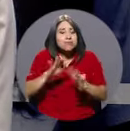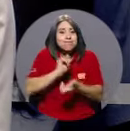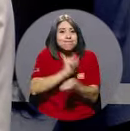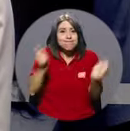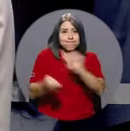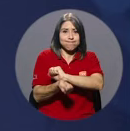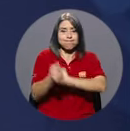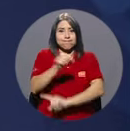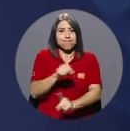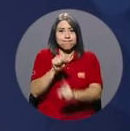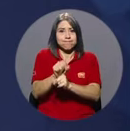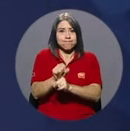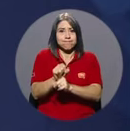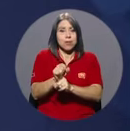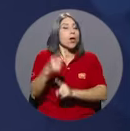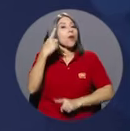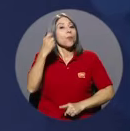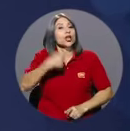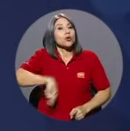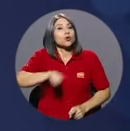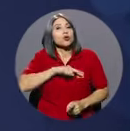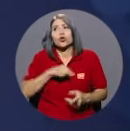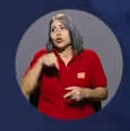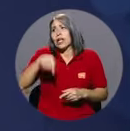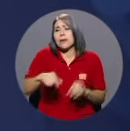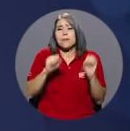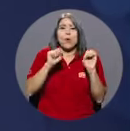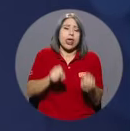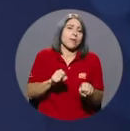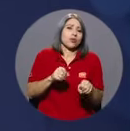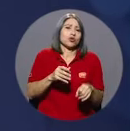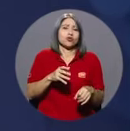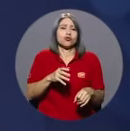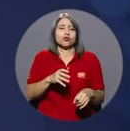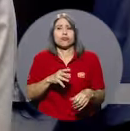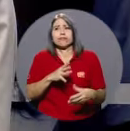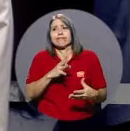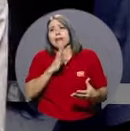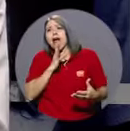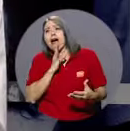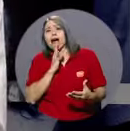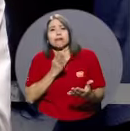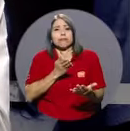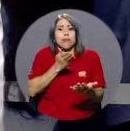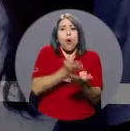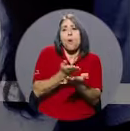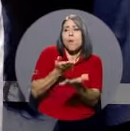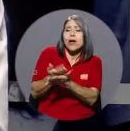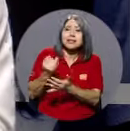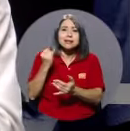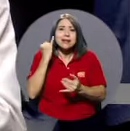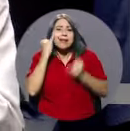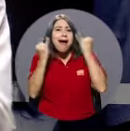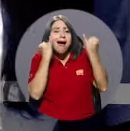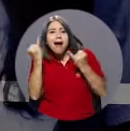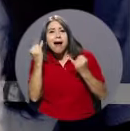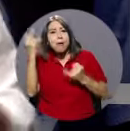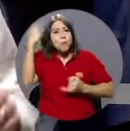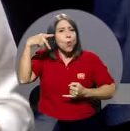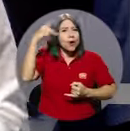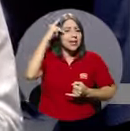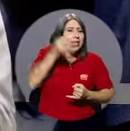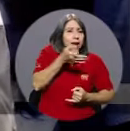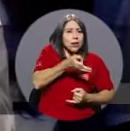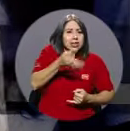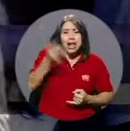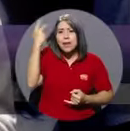reventar con la coyuntura. Porque aquí, por más que nosotros podamos estar estableciendo una gran cantidad de propuestas, de